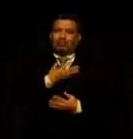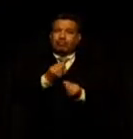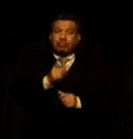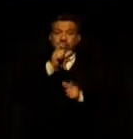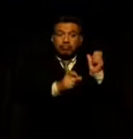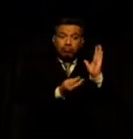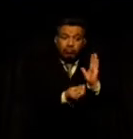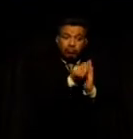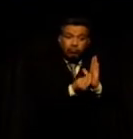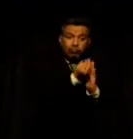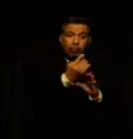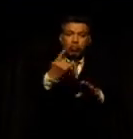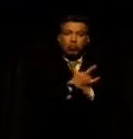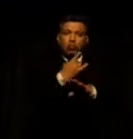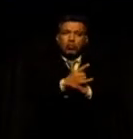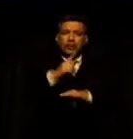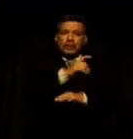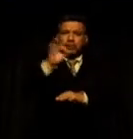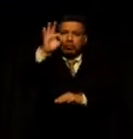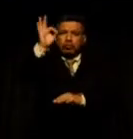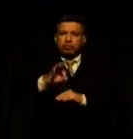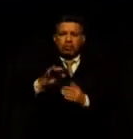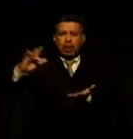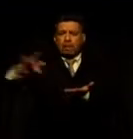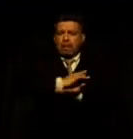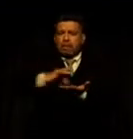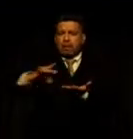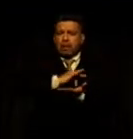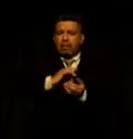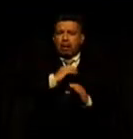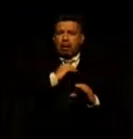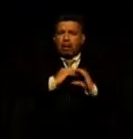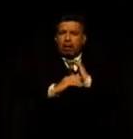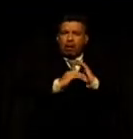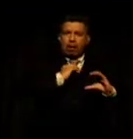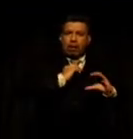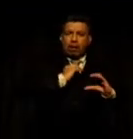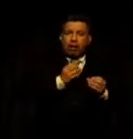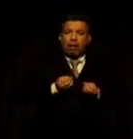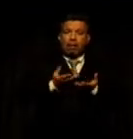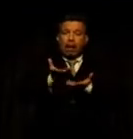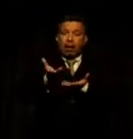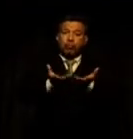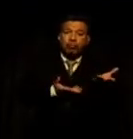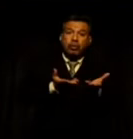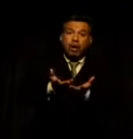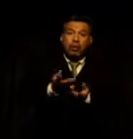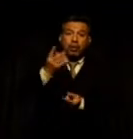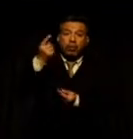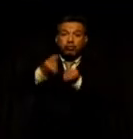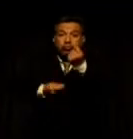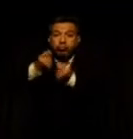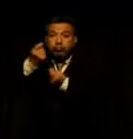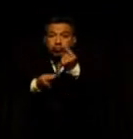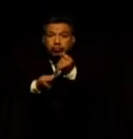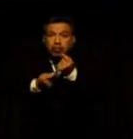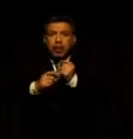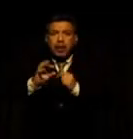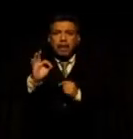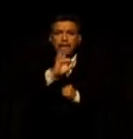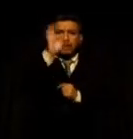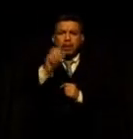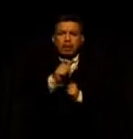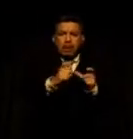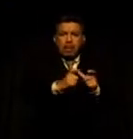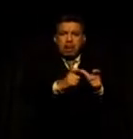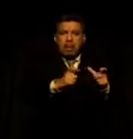que utilizan 100% los canales digitales logren ofrecer servicios financieros para una por una gran porcentaje la